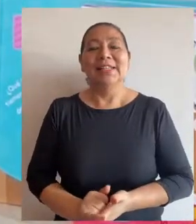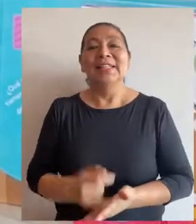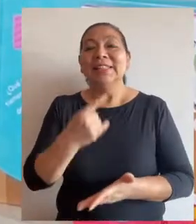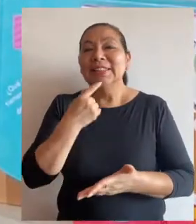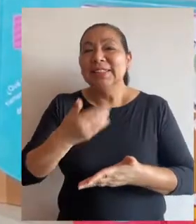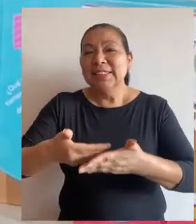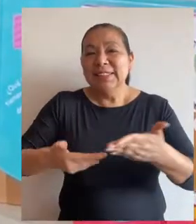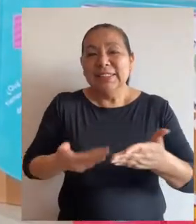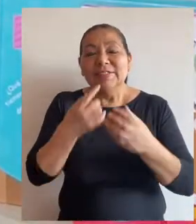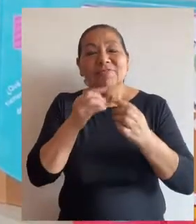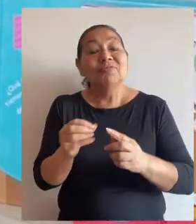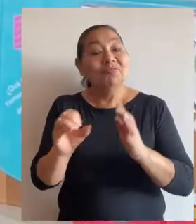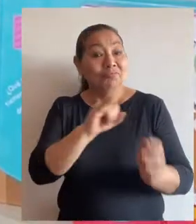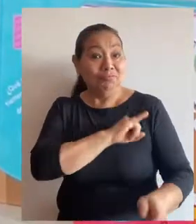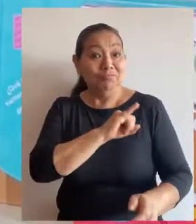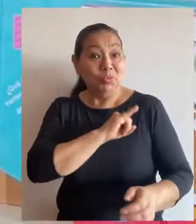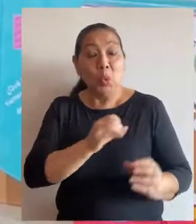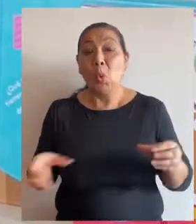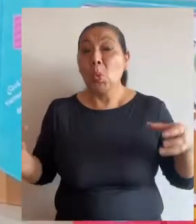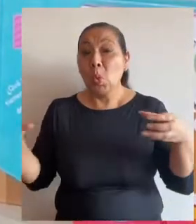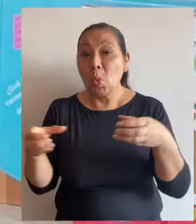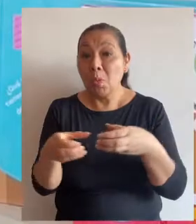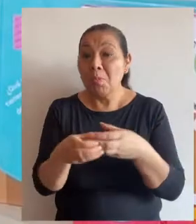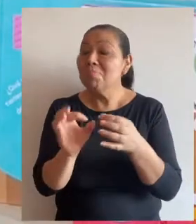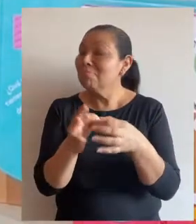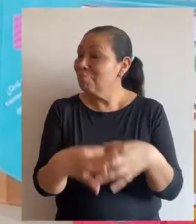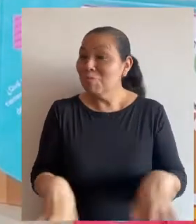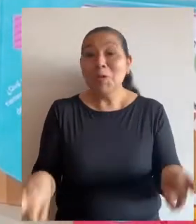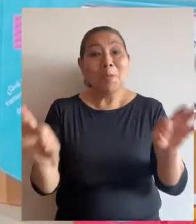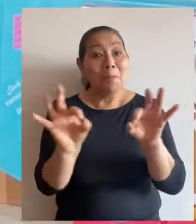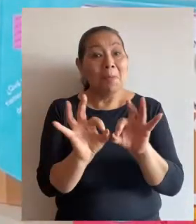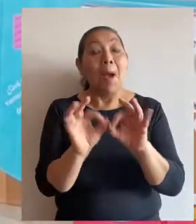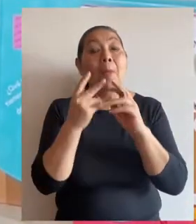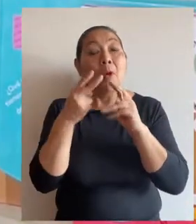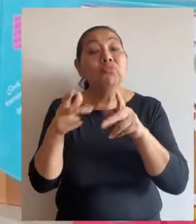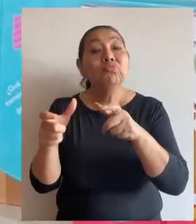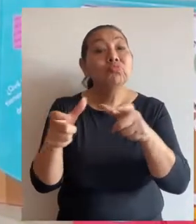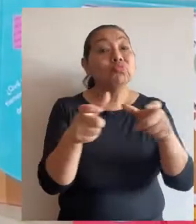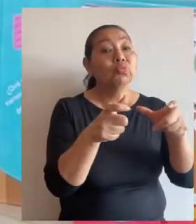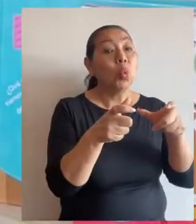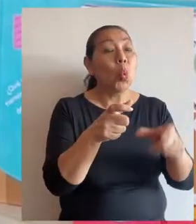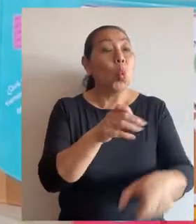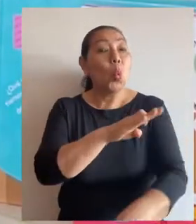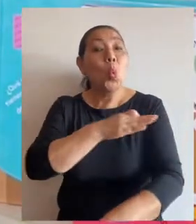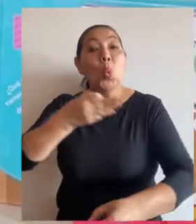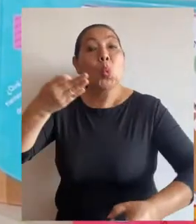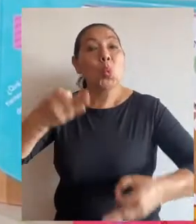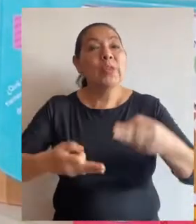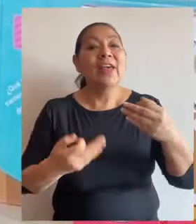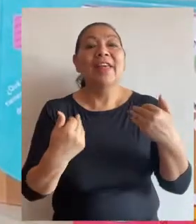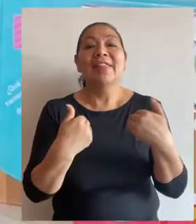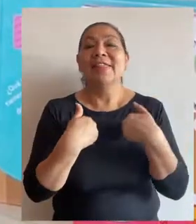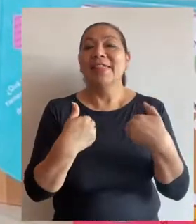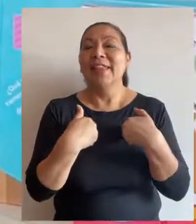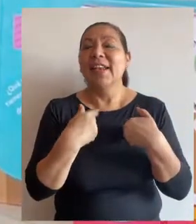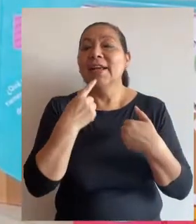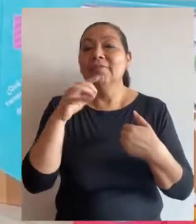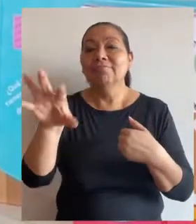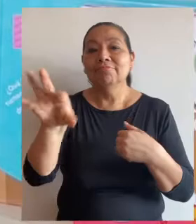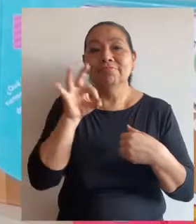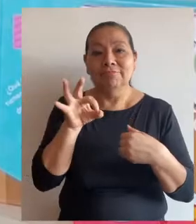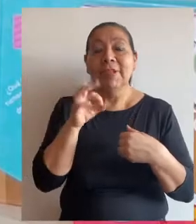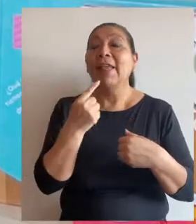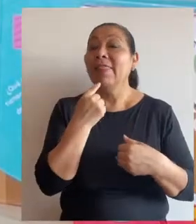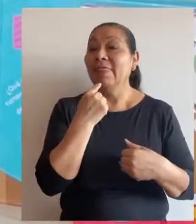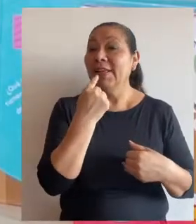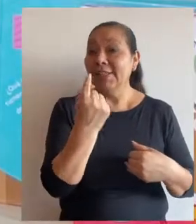Nacional de Justicia es una institución autónoma y muy importante para administrar justicia en el país, ya que debe nombrar